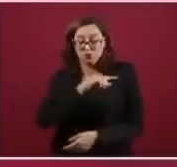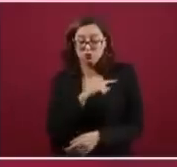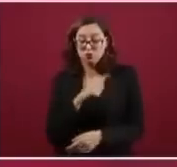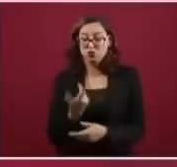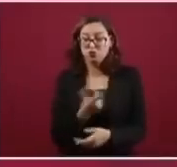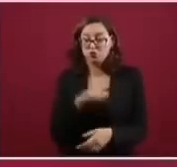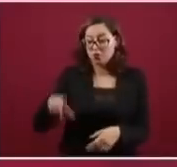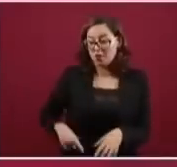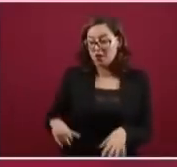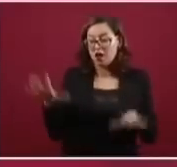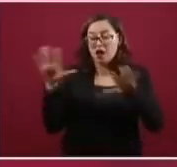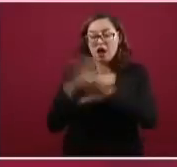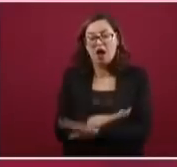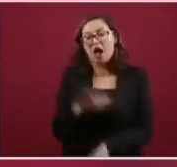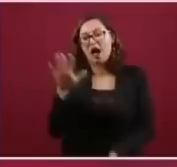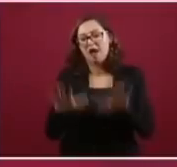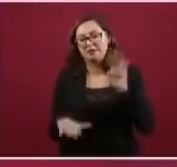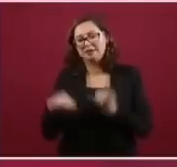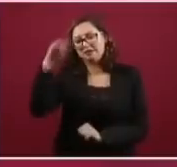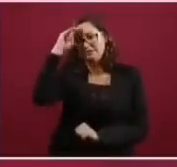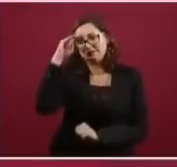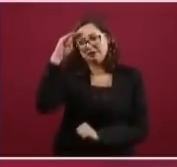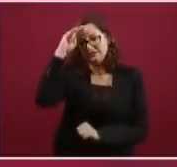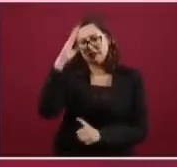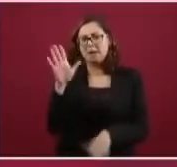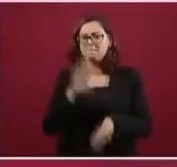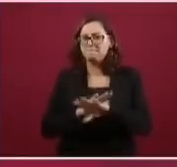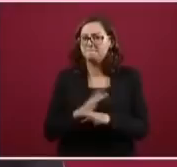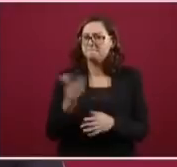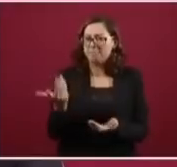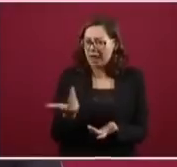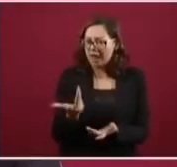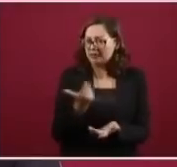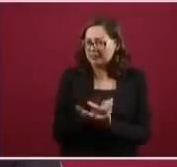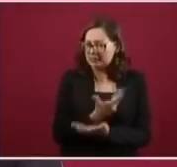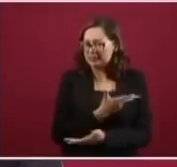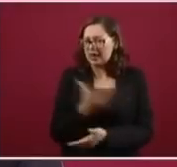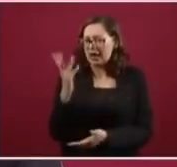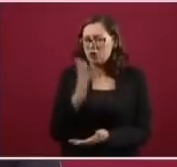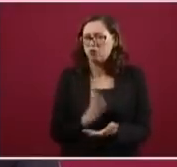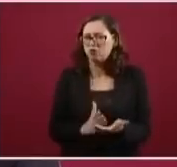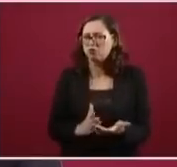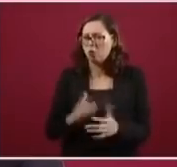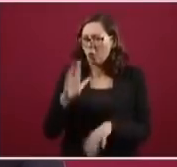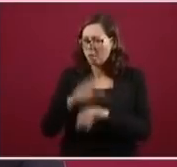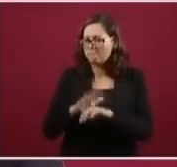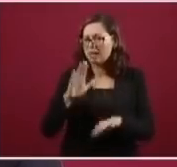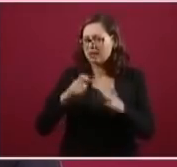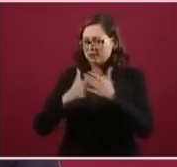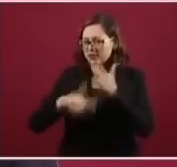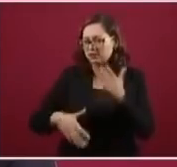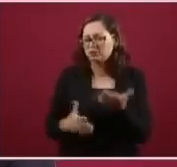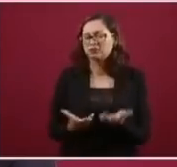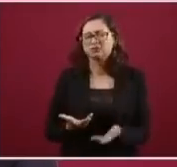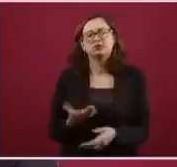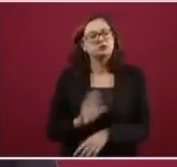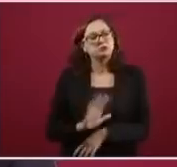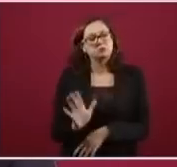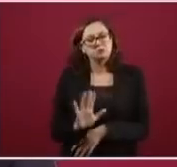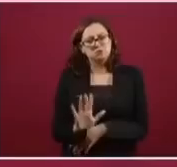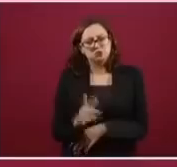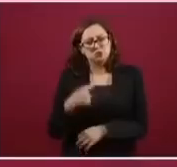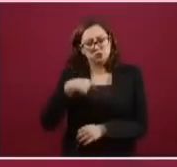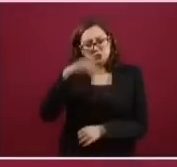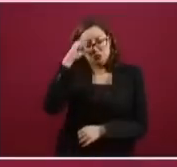del gobierno a veces hay la tentación de sobre venderla para poder pasarla y a mí me parece que esta reforma fue claramente